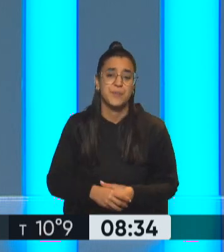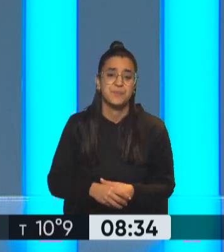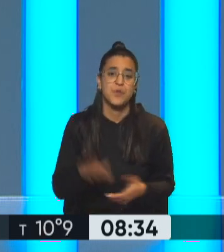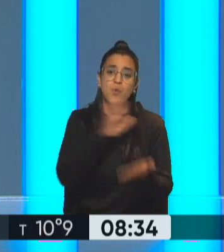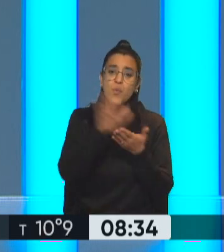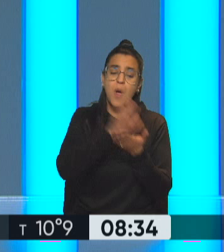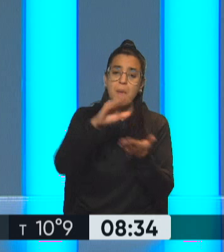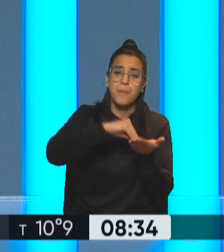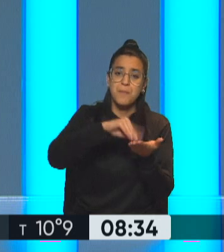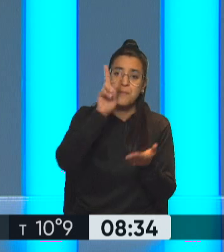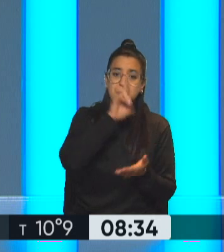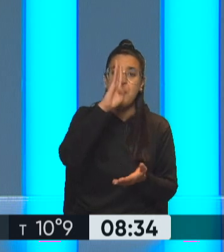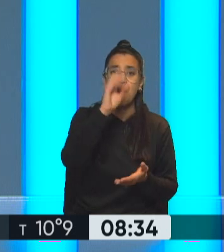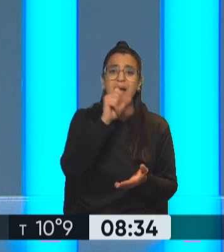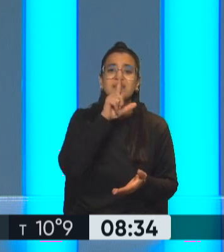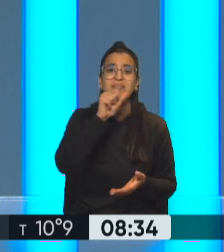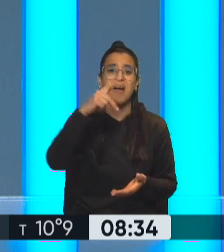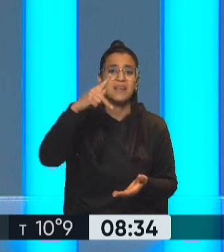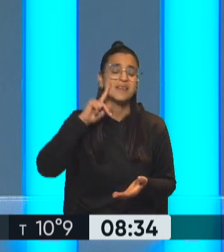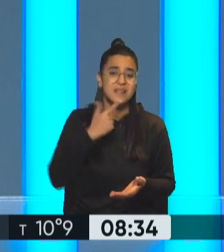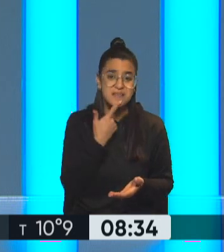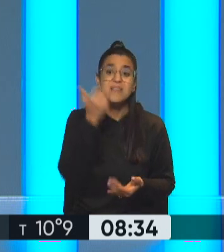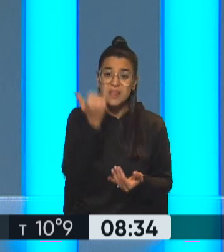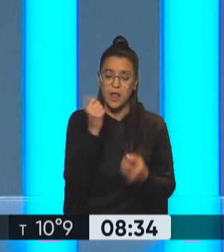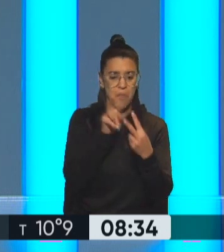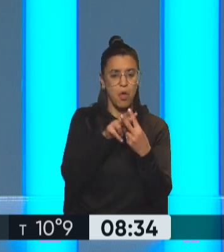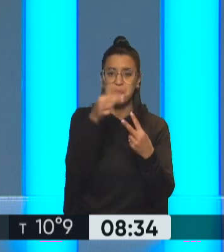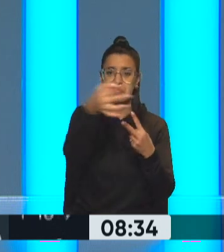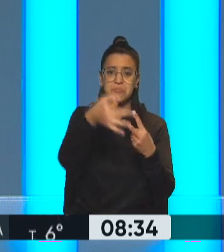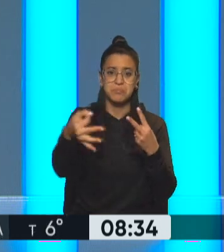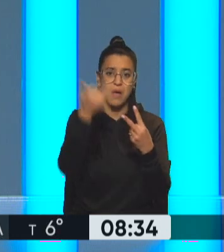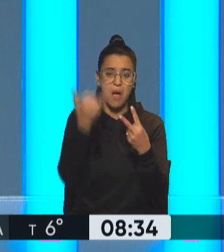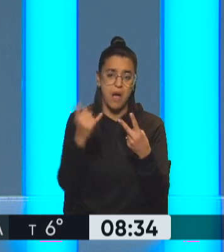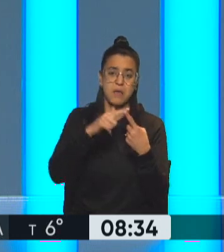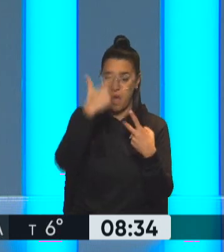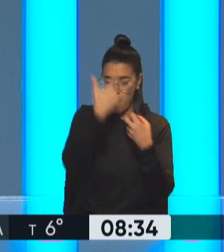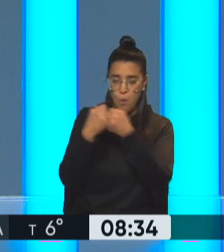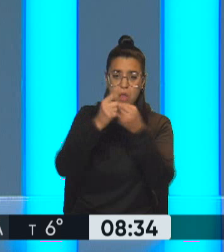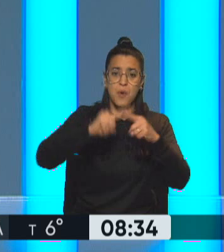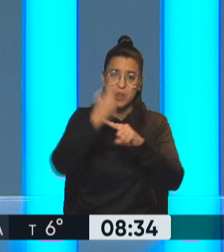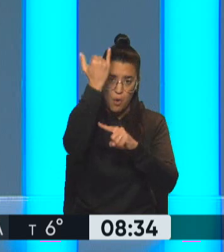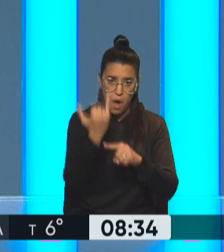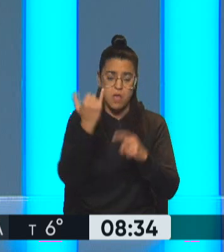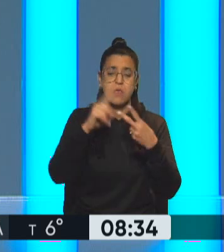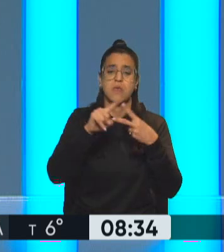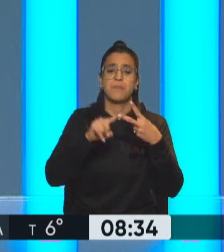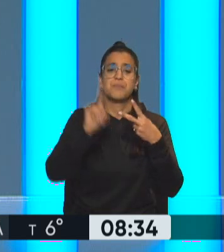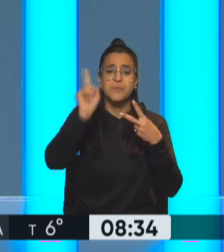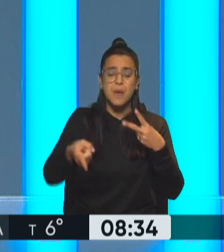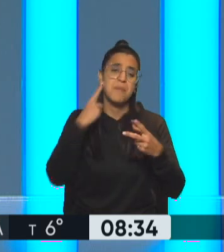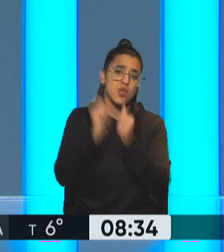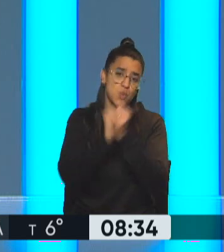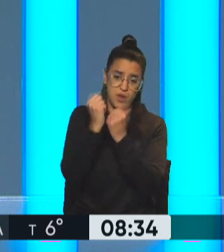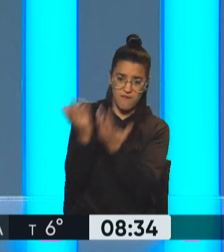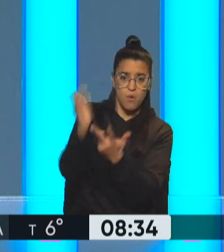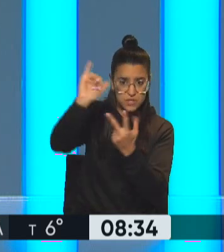la nueva ministra Batakis cuenta con esos requisitos, es decir, tuvo consenso político, es una